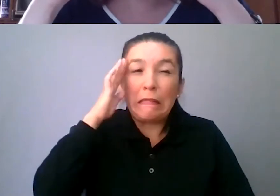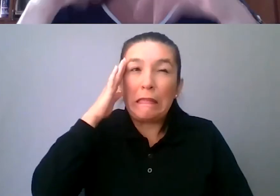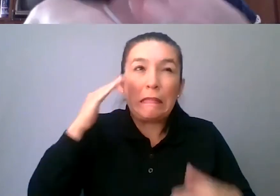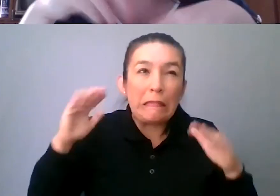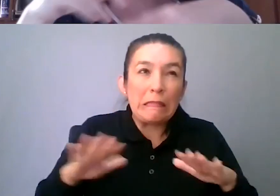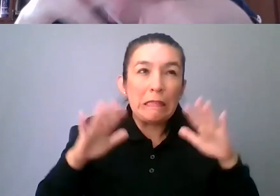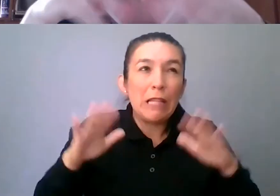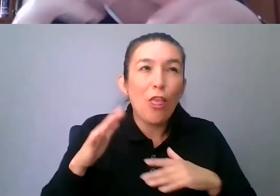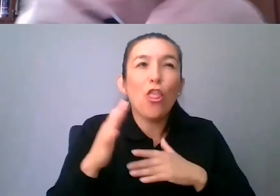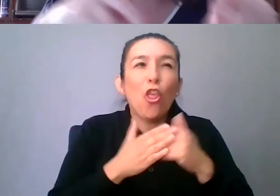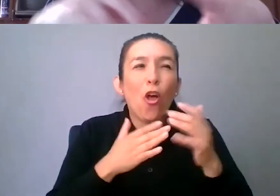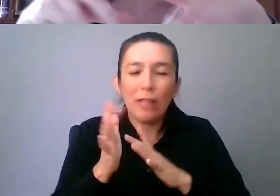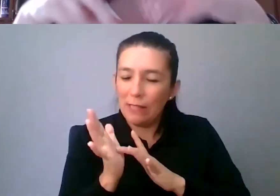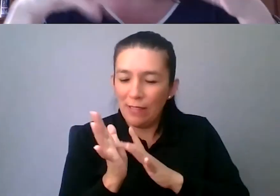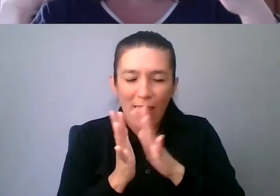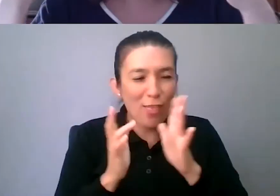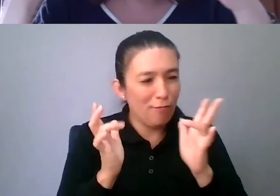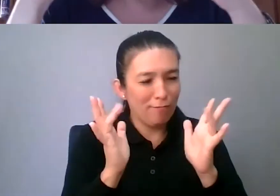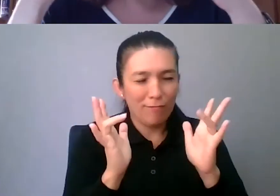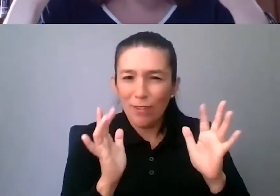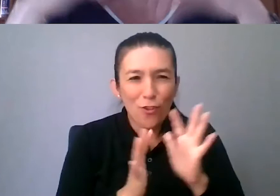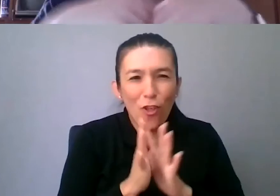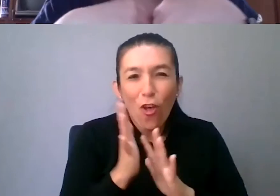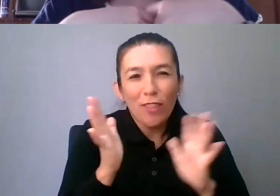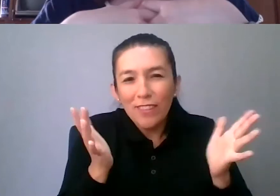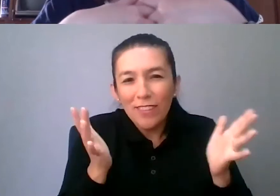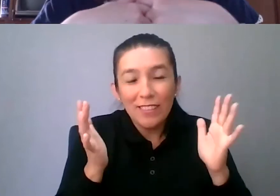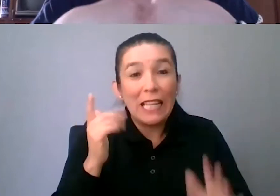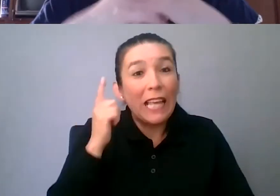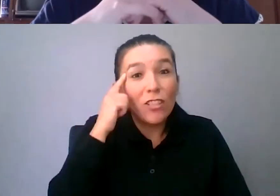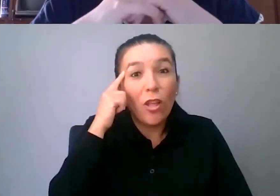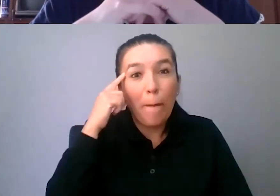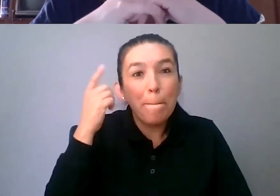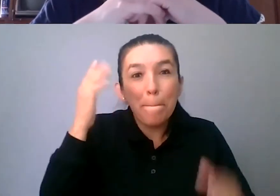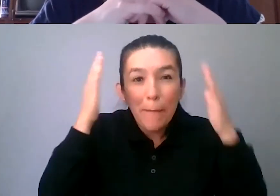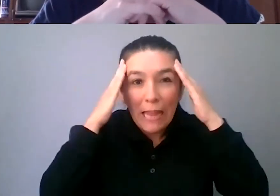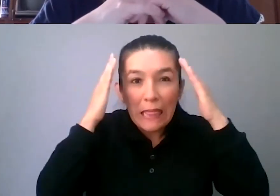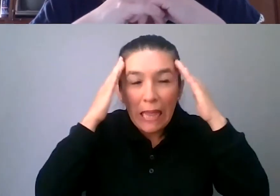esta gordita, dónde tenía que poner esta otra, y eso también activa la mente.